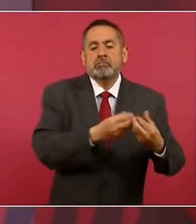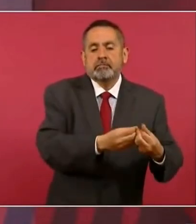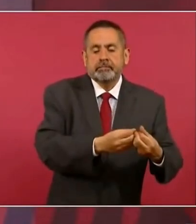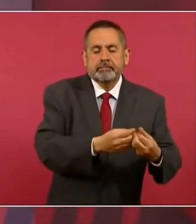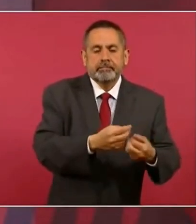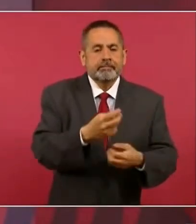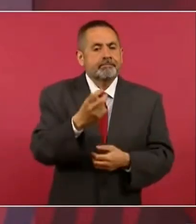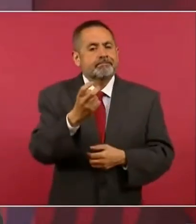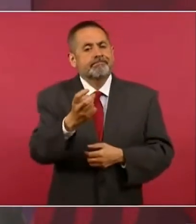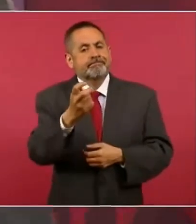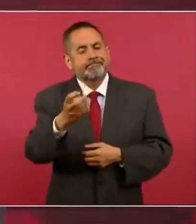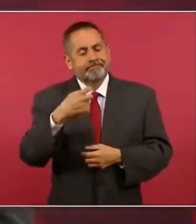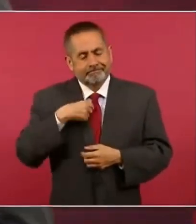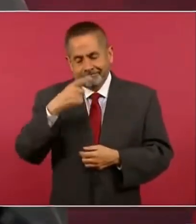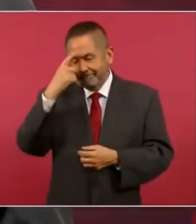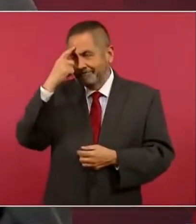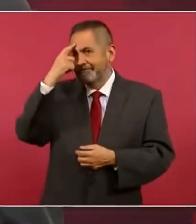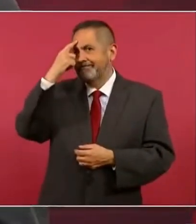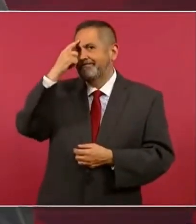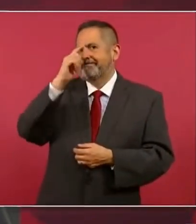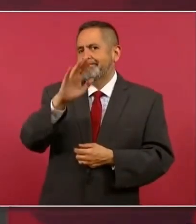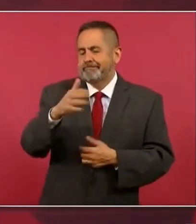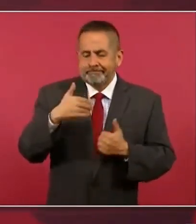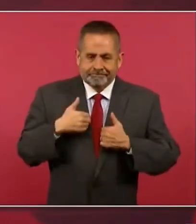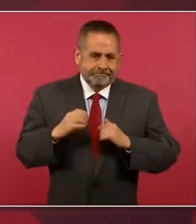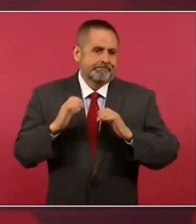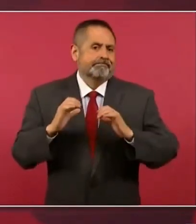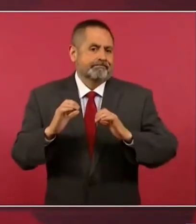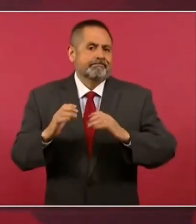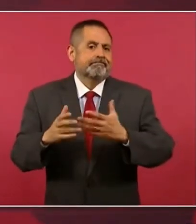porque sí